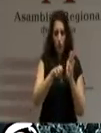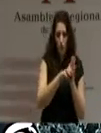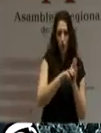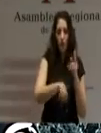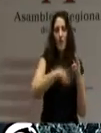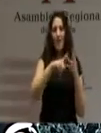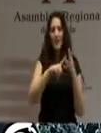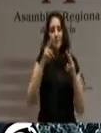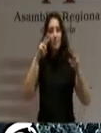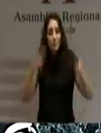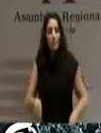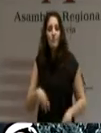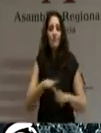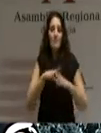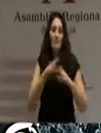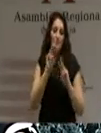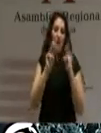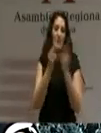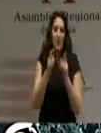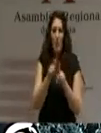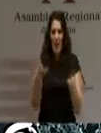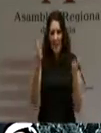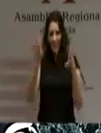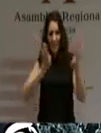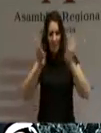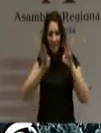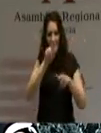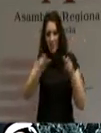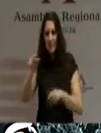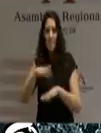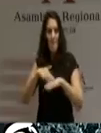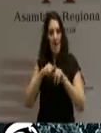legitimidad de un Parlamento libremente elegido por los ciudadanos para elegir a su presidente.